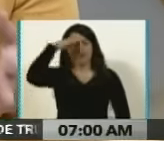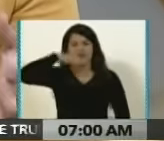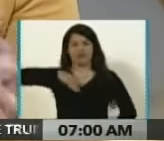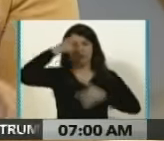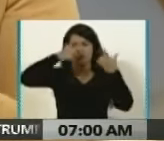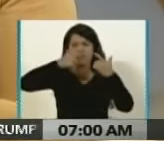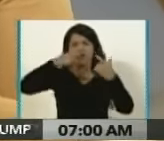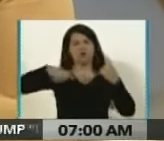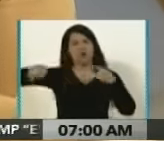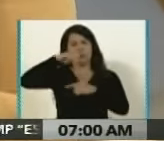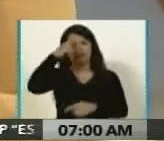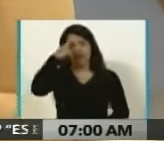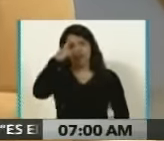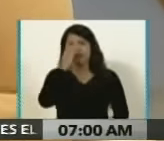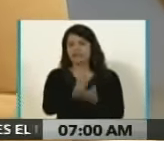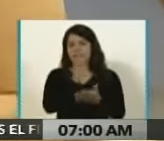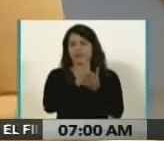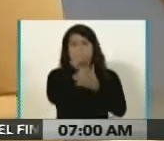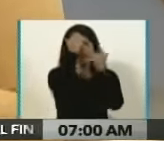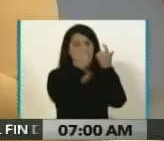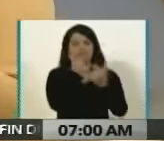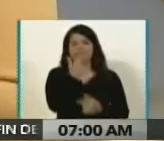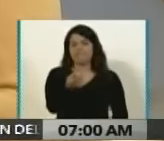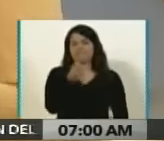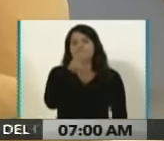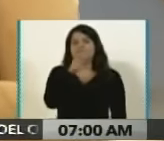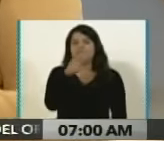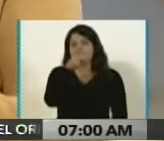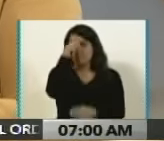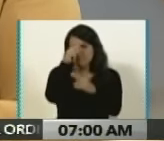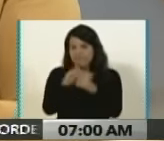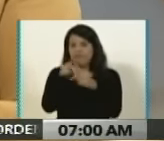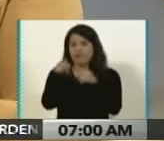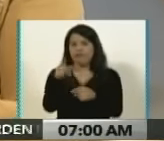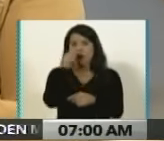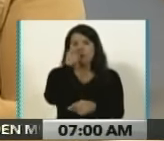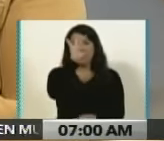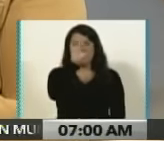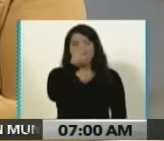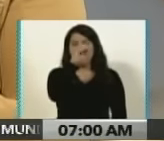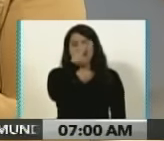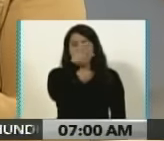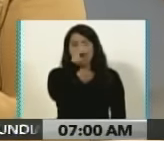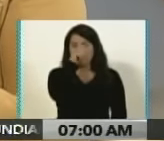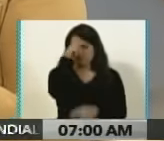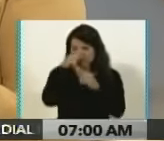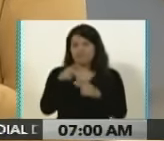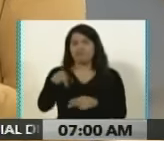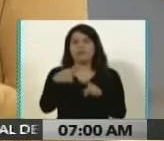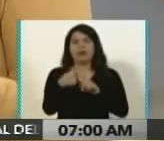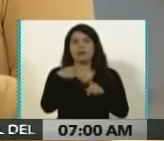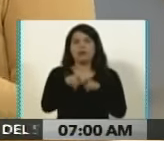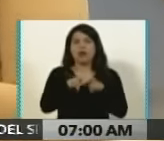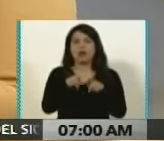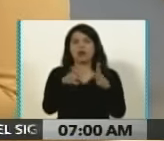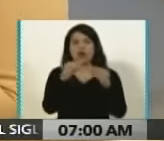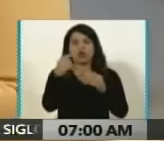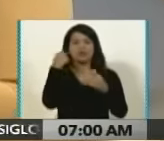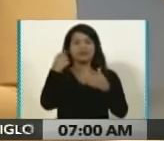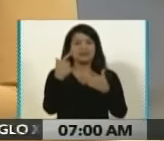no es secreto para nadie, que no desperdiciaba ninguna oportunidad para reivindicar al mártir guerrillero y denunciar los diferentes métodos de tortura que fueron usados